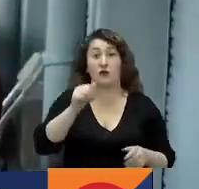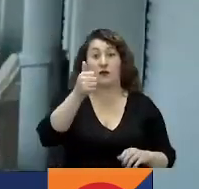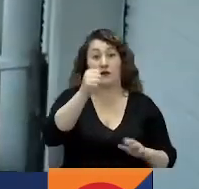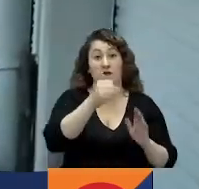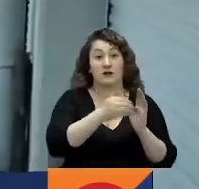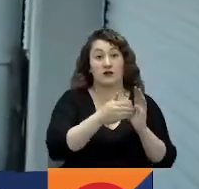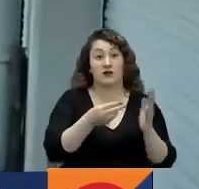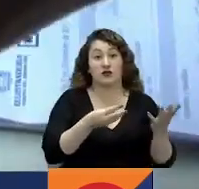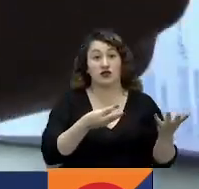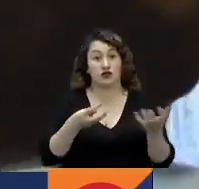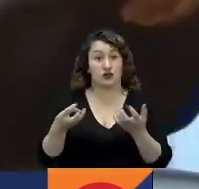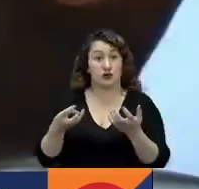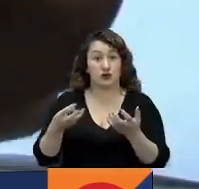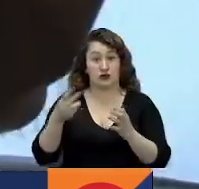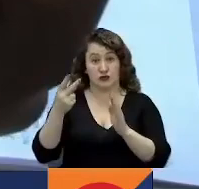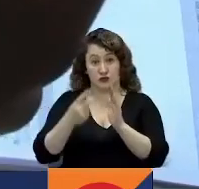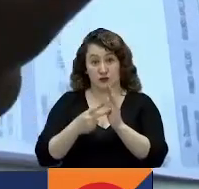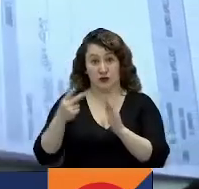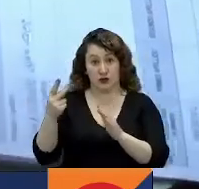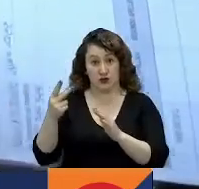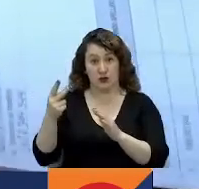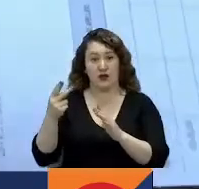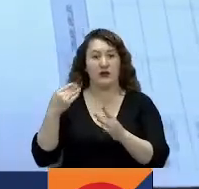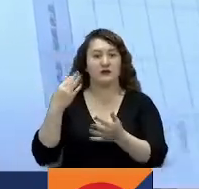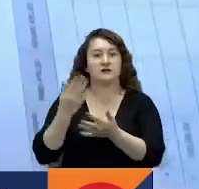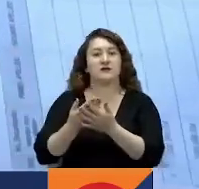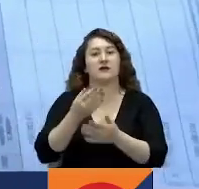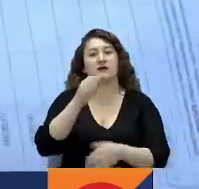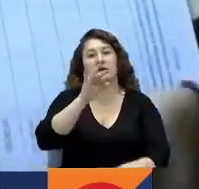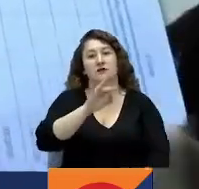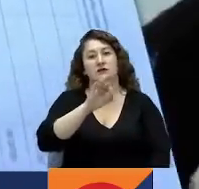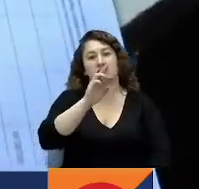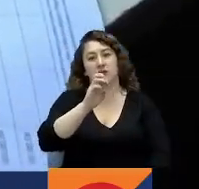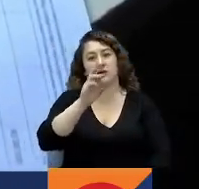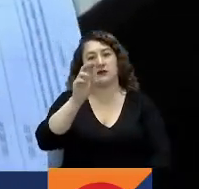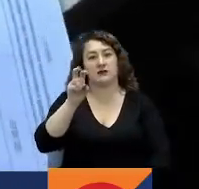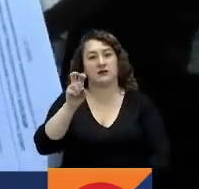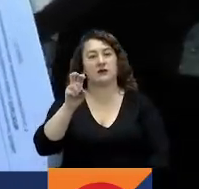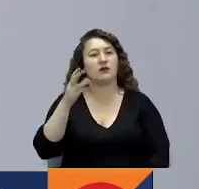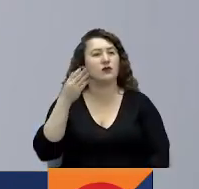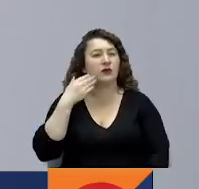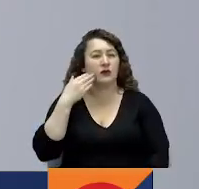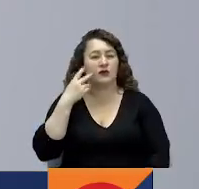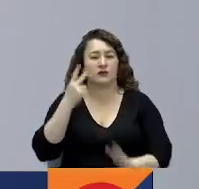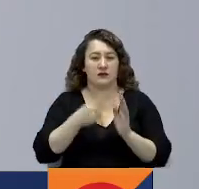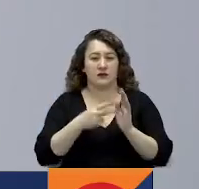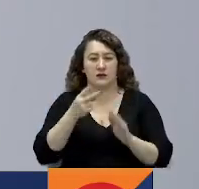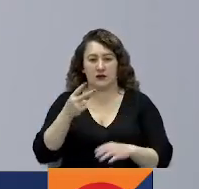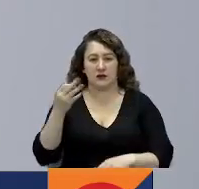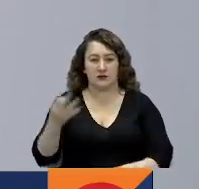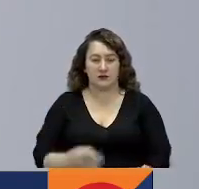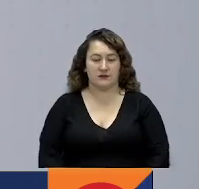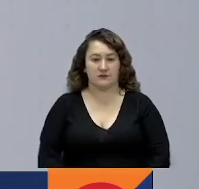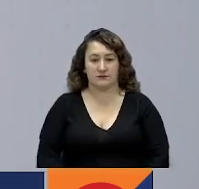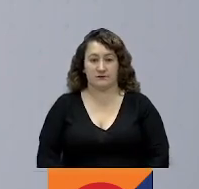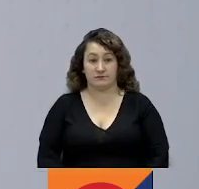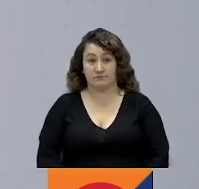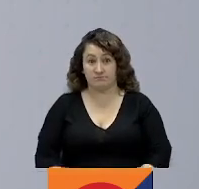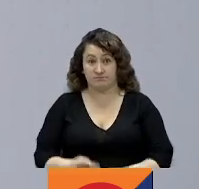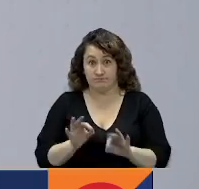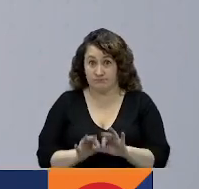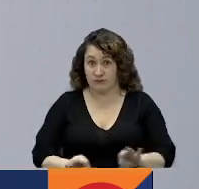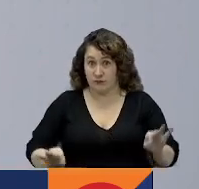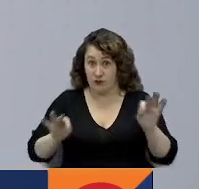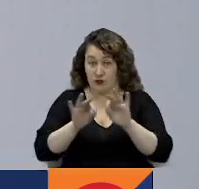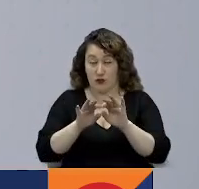10.800 casos en el año 2002 a 387 casos en el 2023. Es muy importante dar la